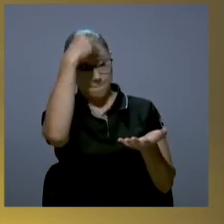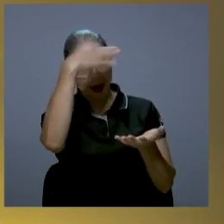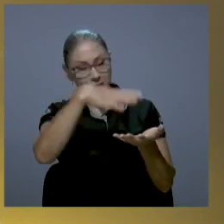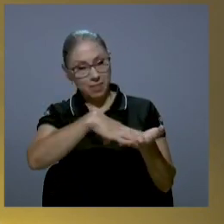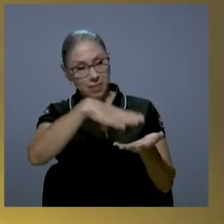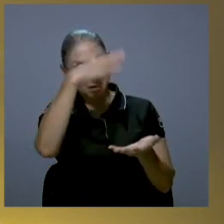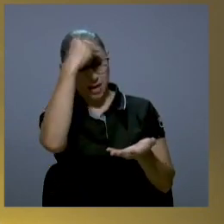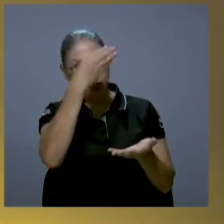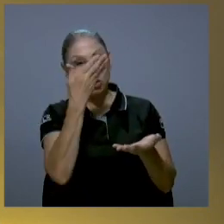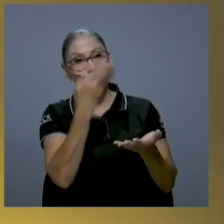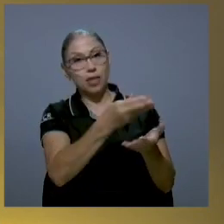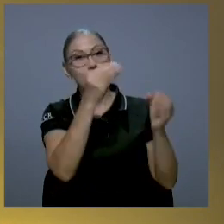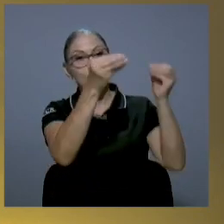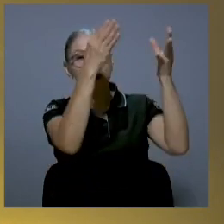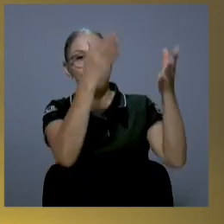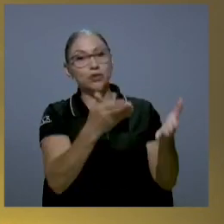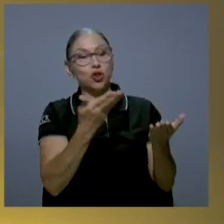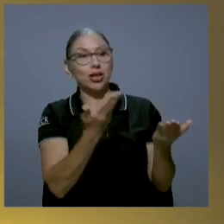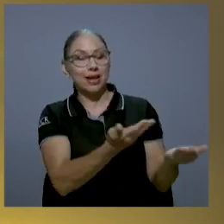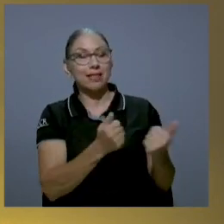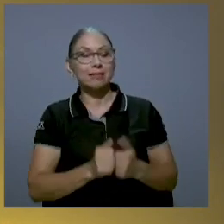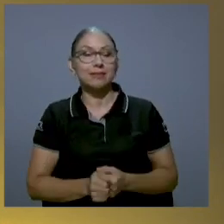del profesor Hernández, y